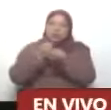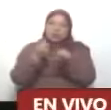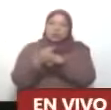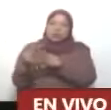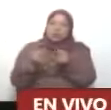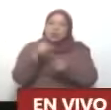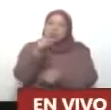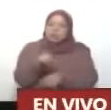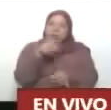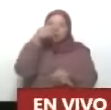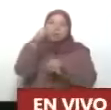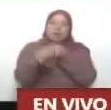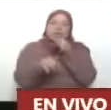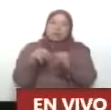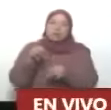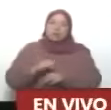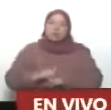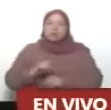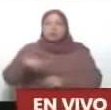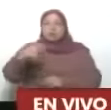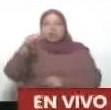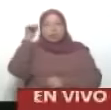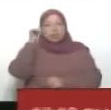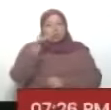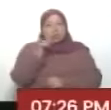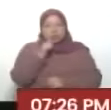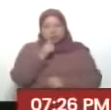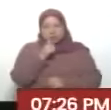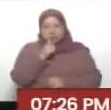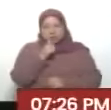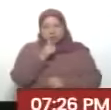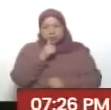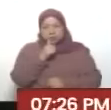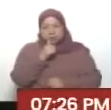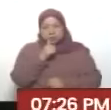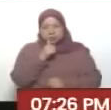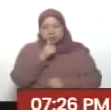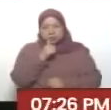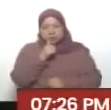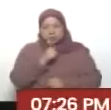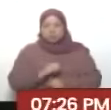eso también. Luego el sábado estuve